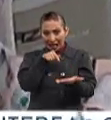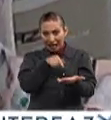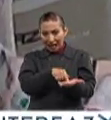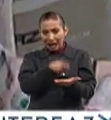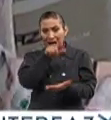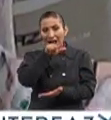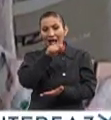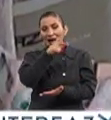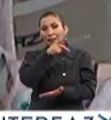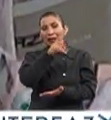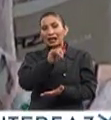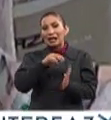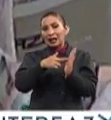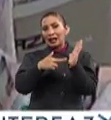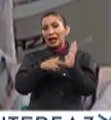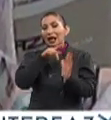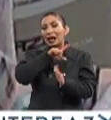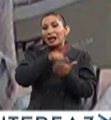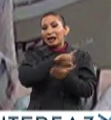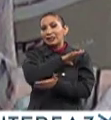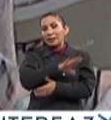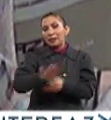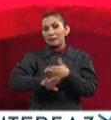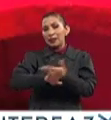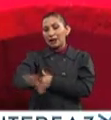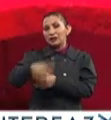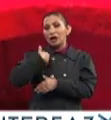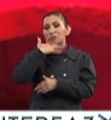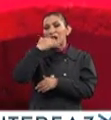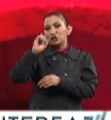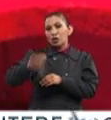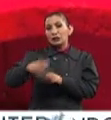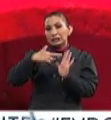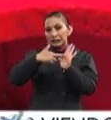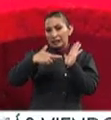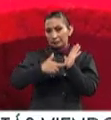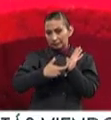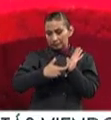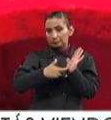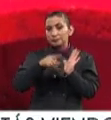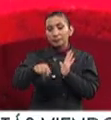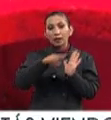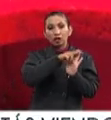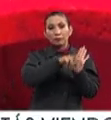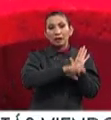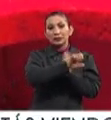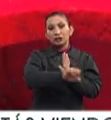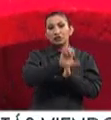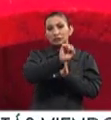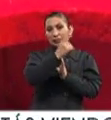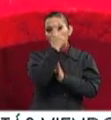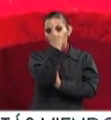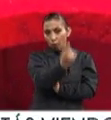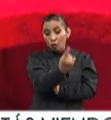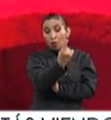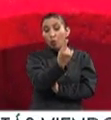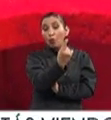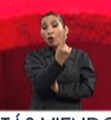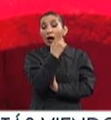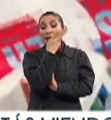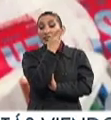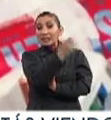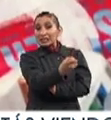de la LGPGIR y el reglamento, la Ley General para la Prevención Integral de los Residuos y su reglamento, y en la norma 161,